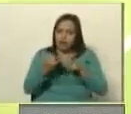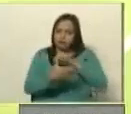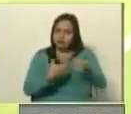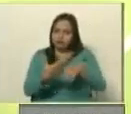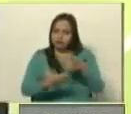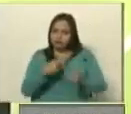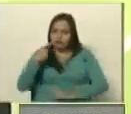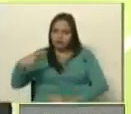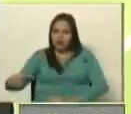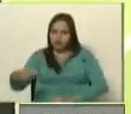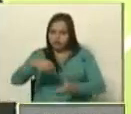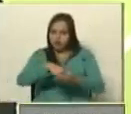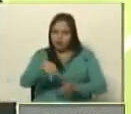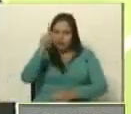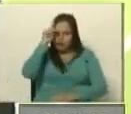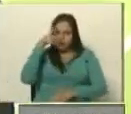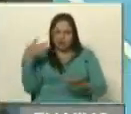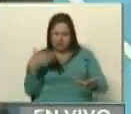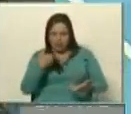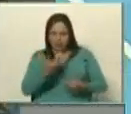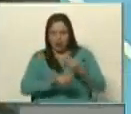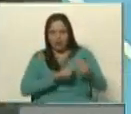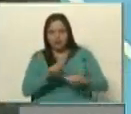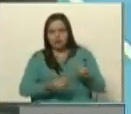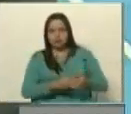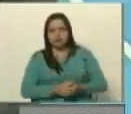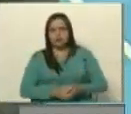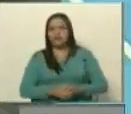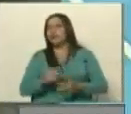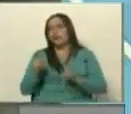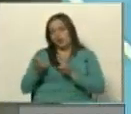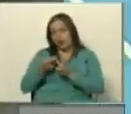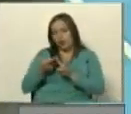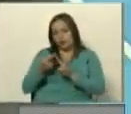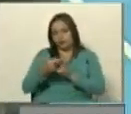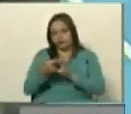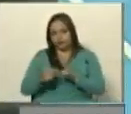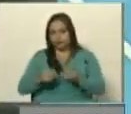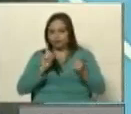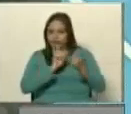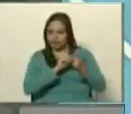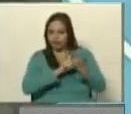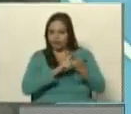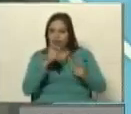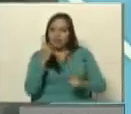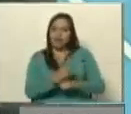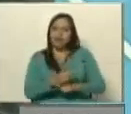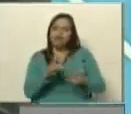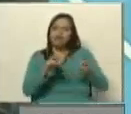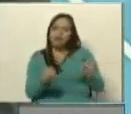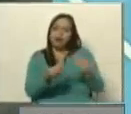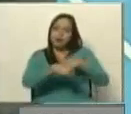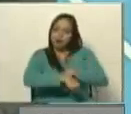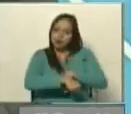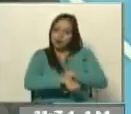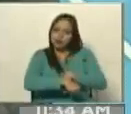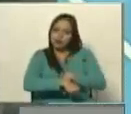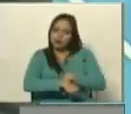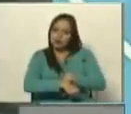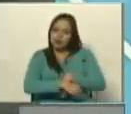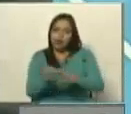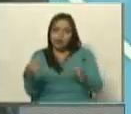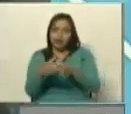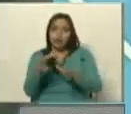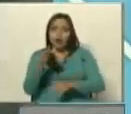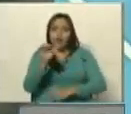Perú. ¿Qué puede salir de acá? Dos cosas en principal. Una, que tenemos que llegar a un nuevo consenso de que el fascismo